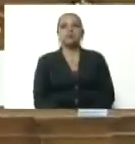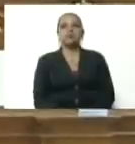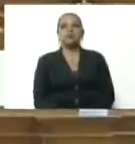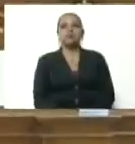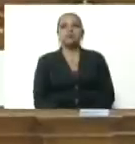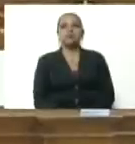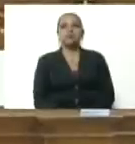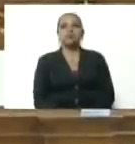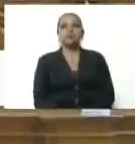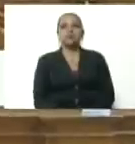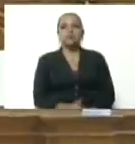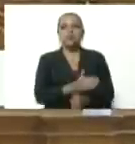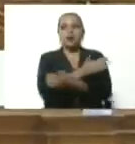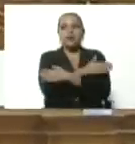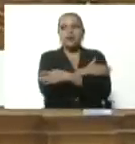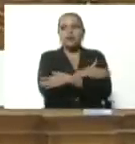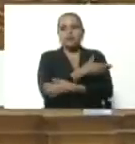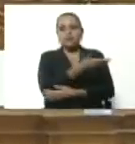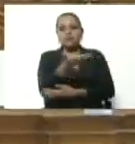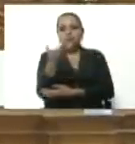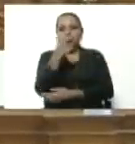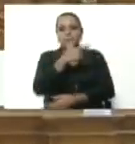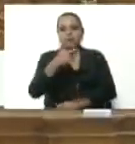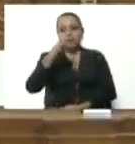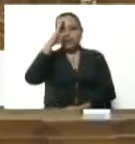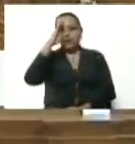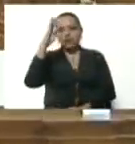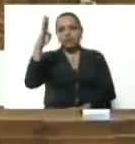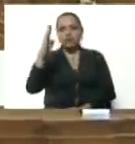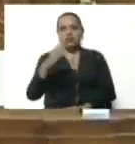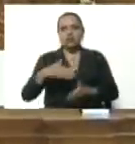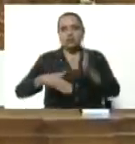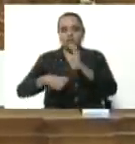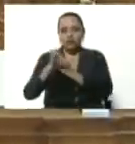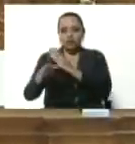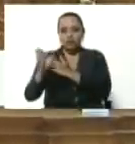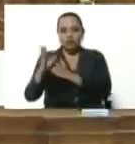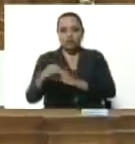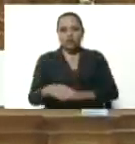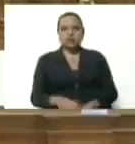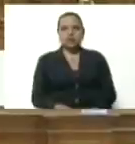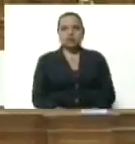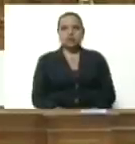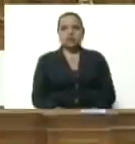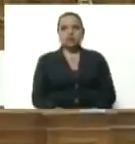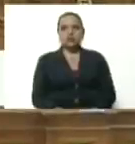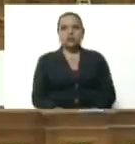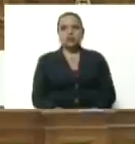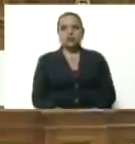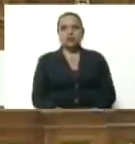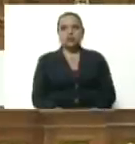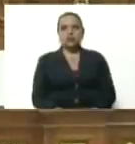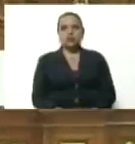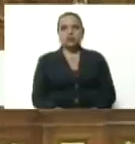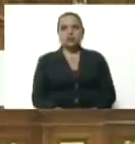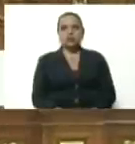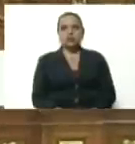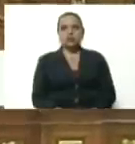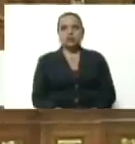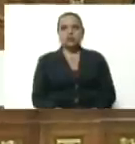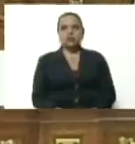barinenses, un abrazo. Miren, cuando vayan saliendo, les tenemos esto.